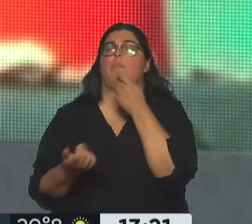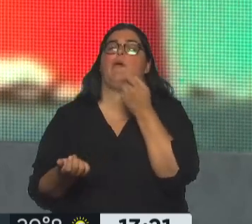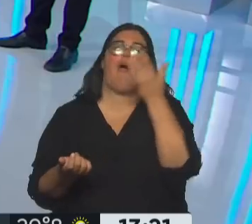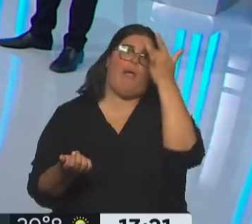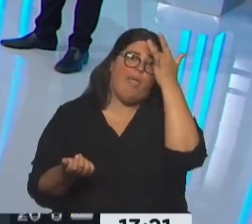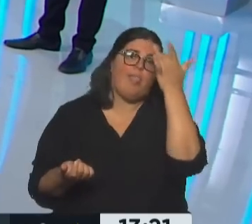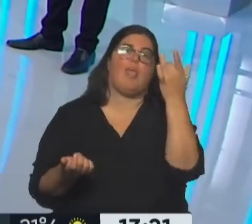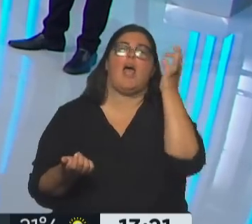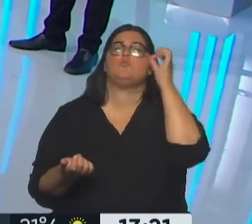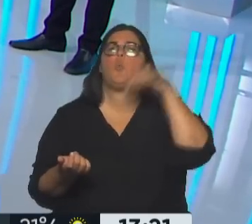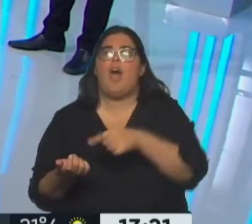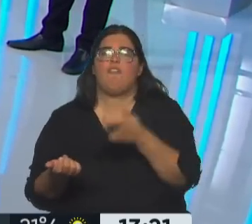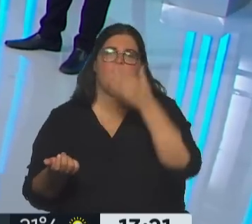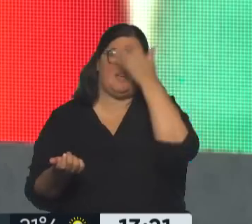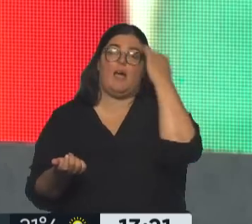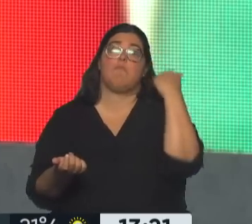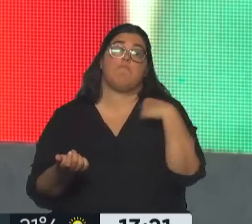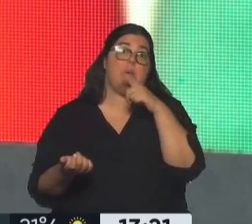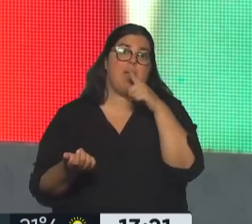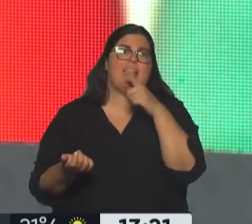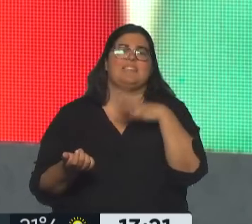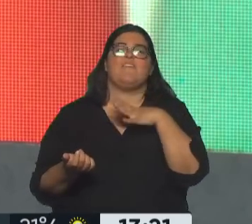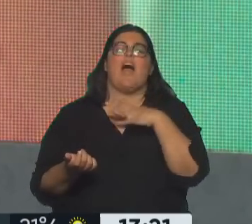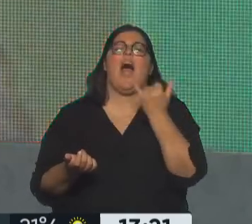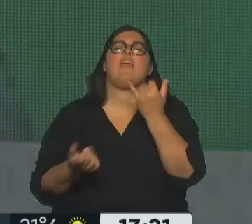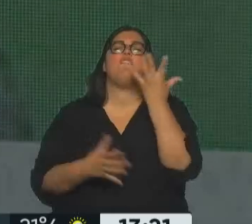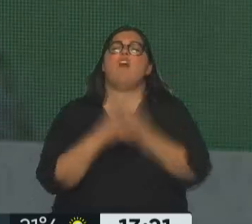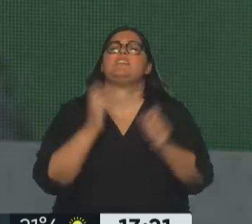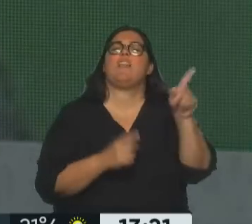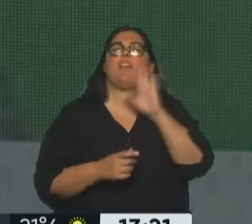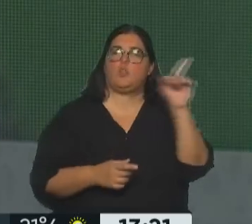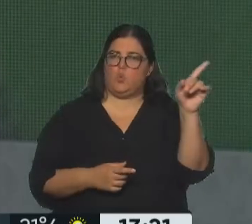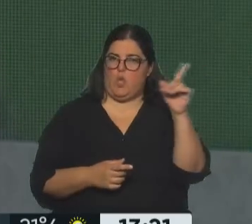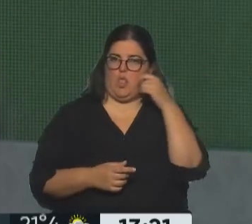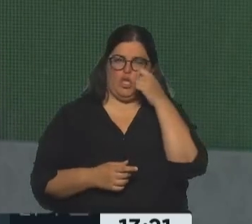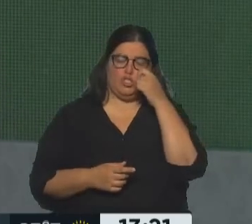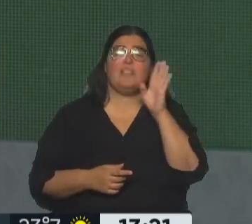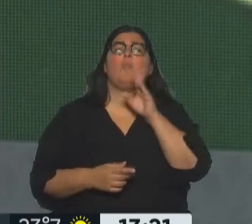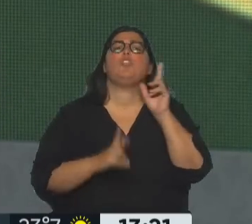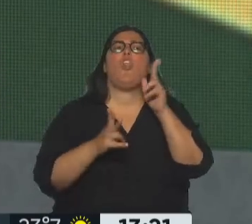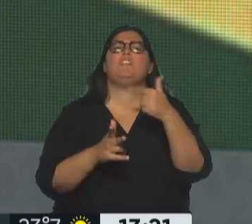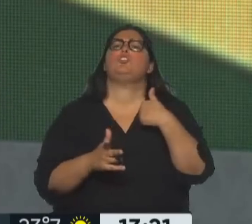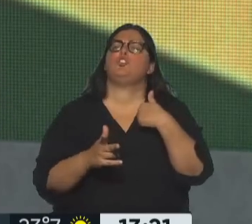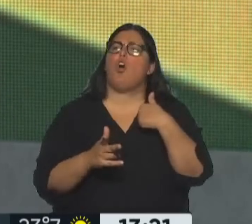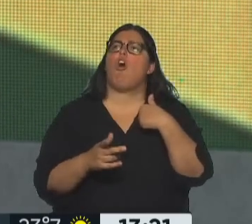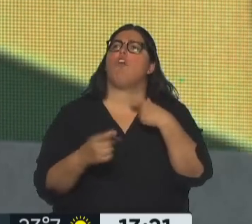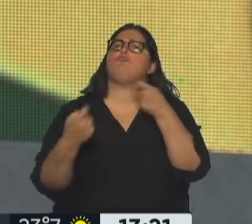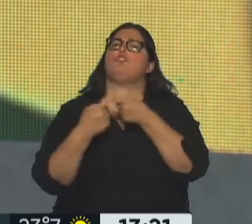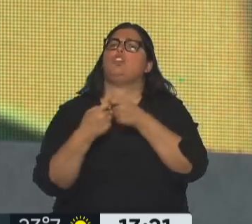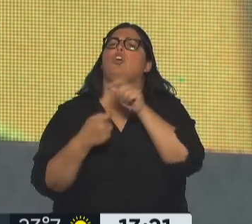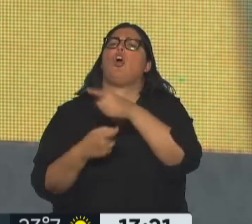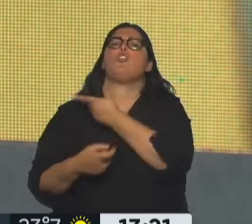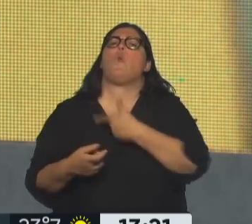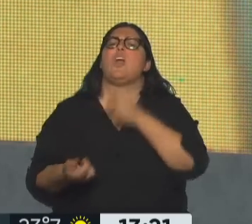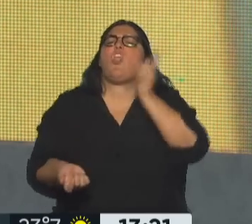me parece a mí que hay una cuestión de déficit de Estados Unidos, porque Estados Unidos puede decir se alían con gobiernos dictatoriales, pero en realidad